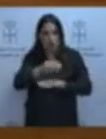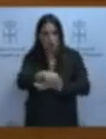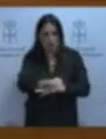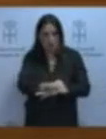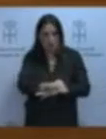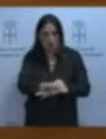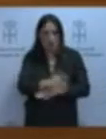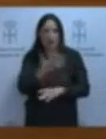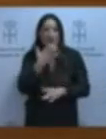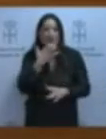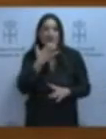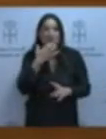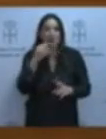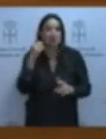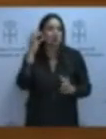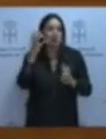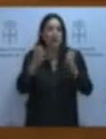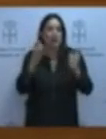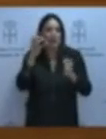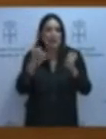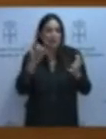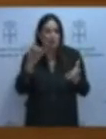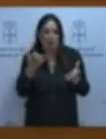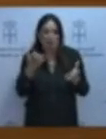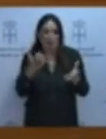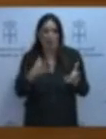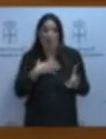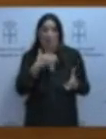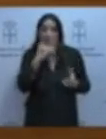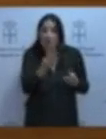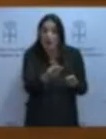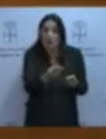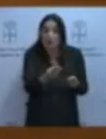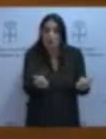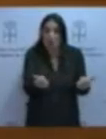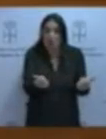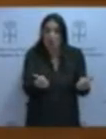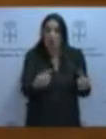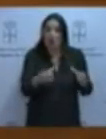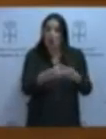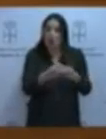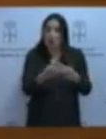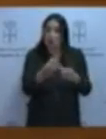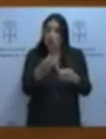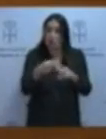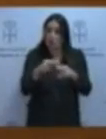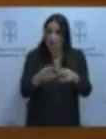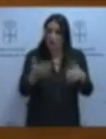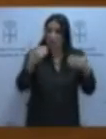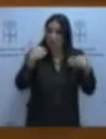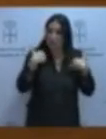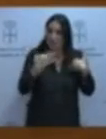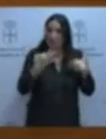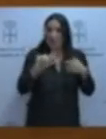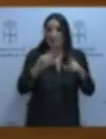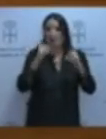Cuando una especie entra en peligro de extinción, es común que el primer reflejo de los responsables políticos sea impulsar programas de reintroducción